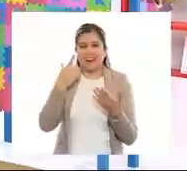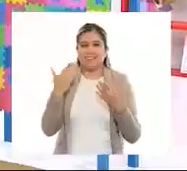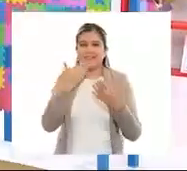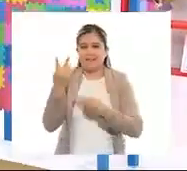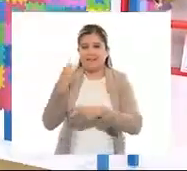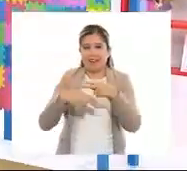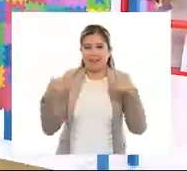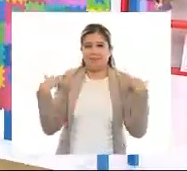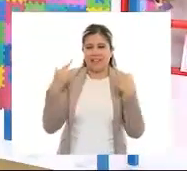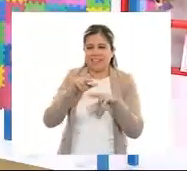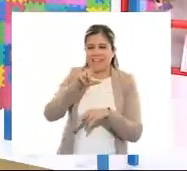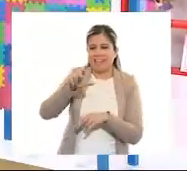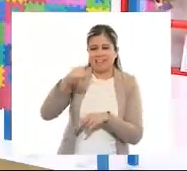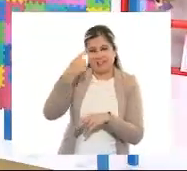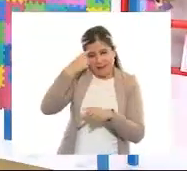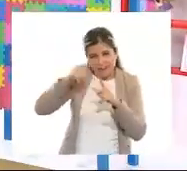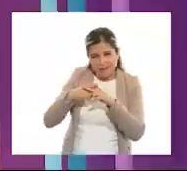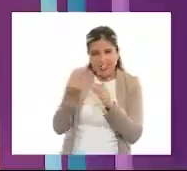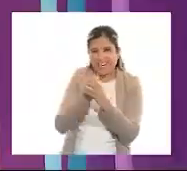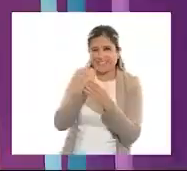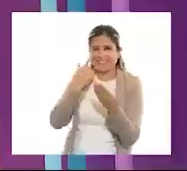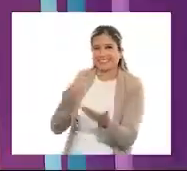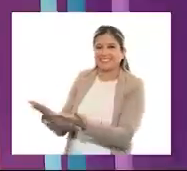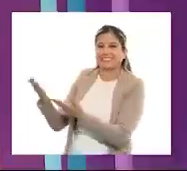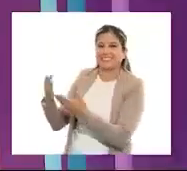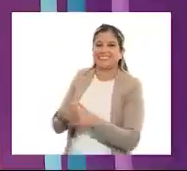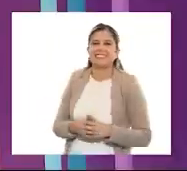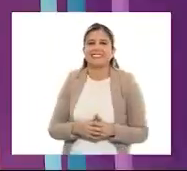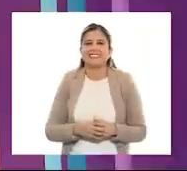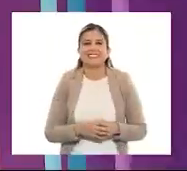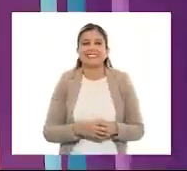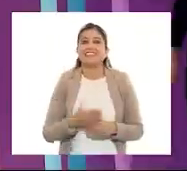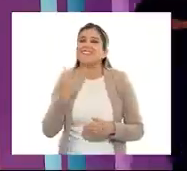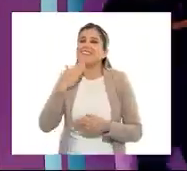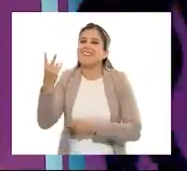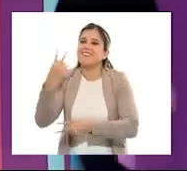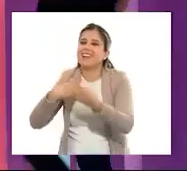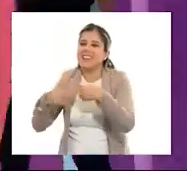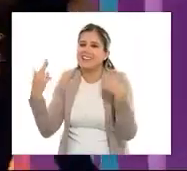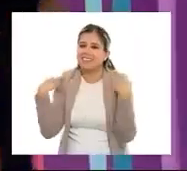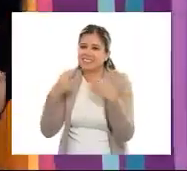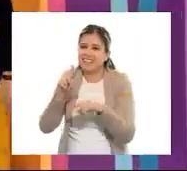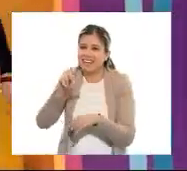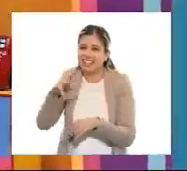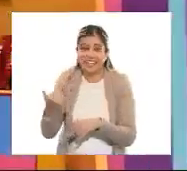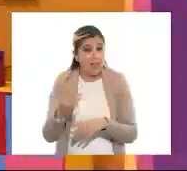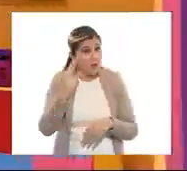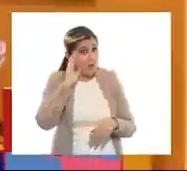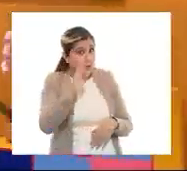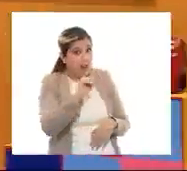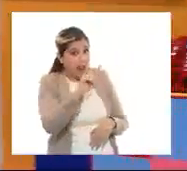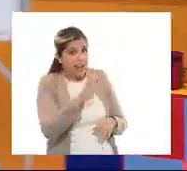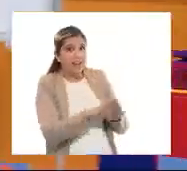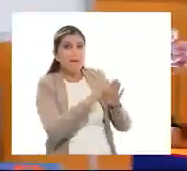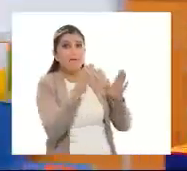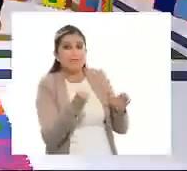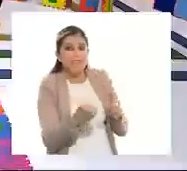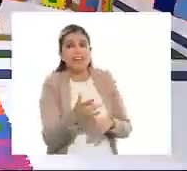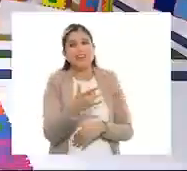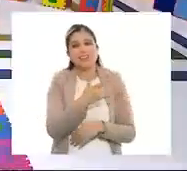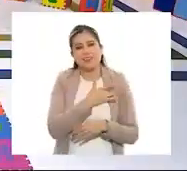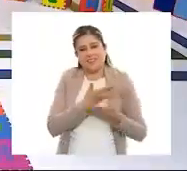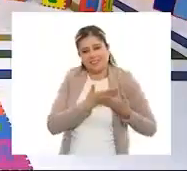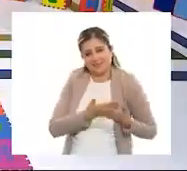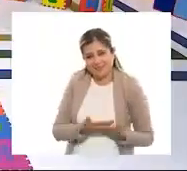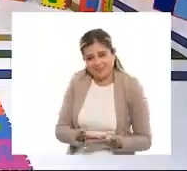maestra Leni para que podamos comenzar nuestra clase. ¡Bienvenida, maestra Leni! Hola, Ale, ¿cómo estás? Muy bien. Nos saludamos y